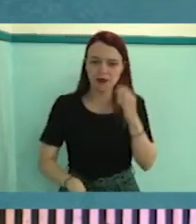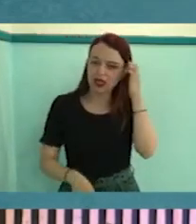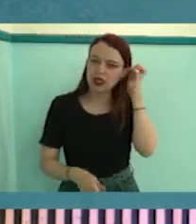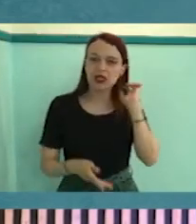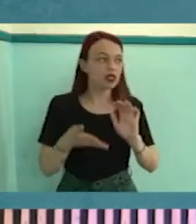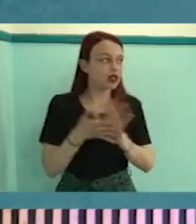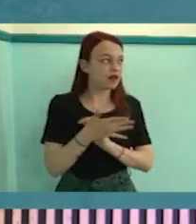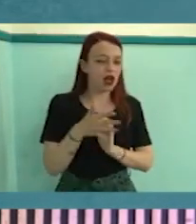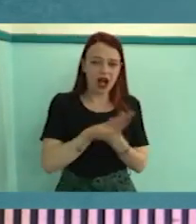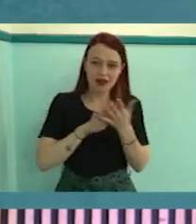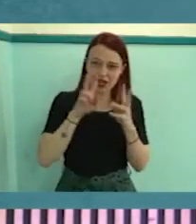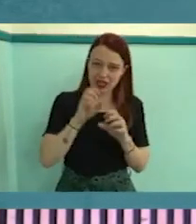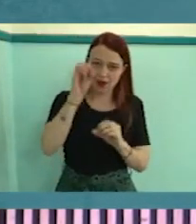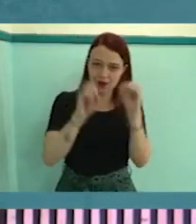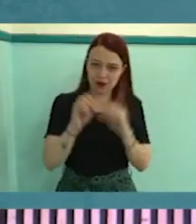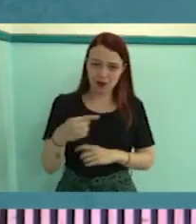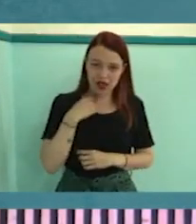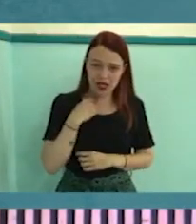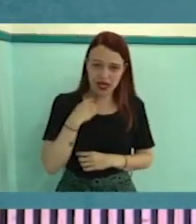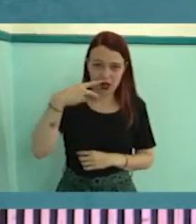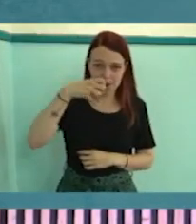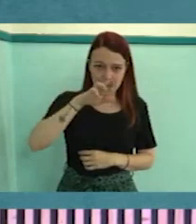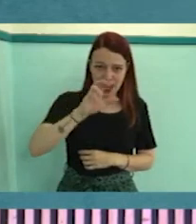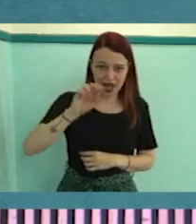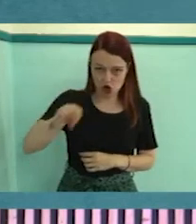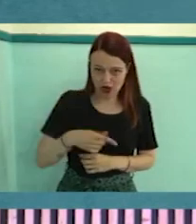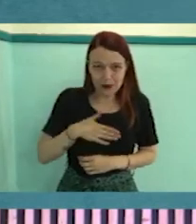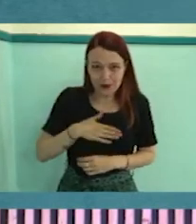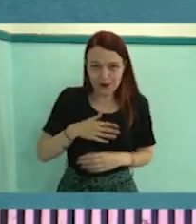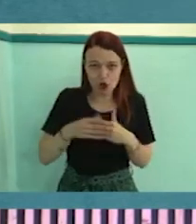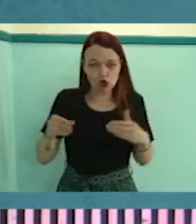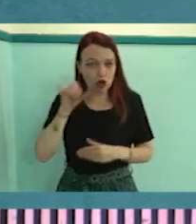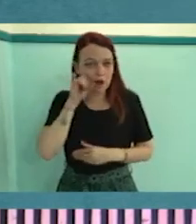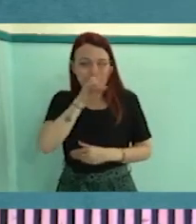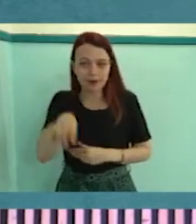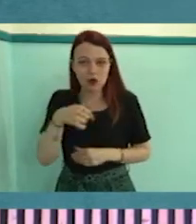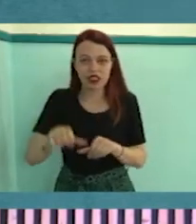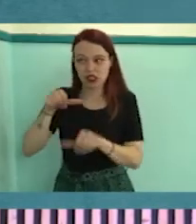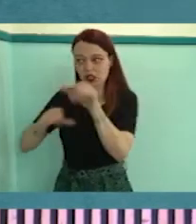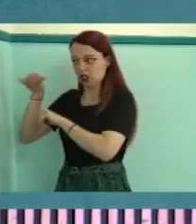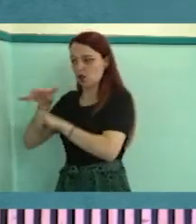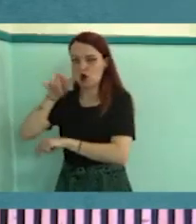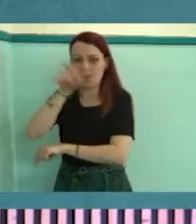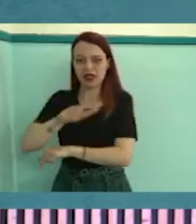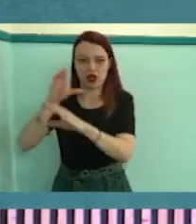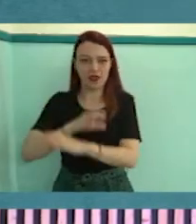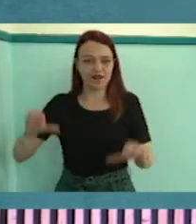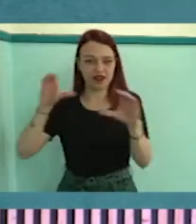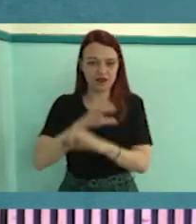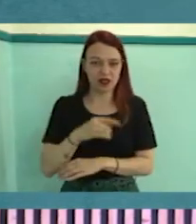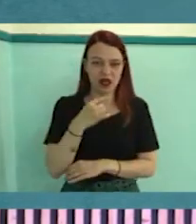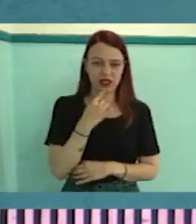Jiménez No es croquetamente no no esto no viene de hoy viene de muchos años atrás el los que ya hay científicos y científicas que dicen Oye una